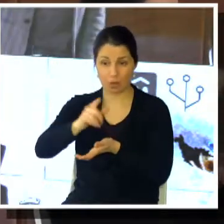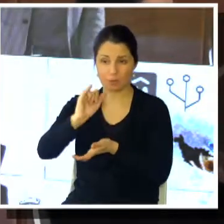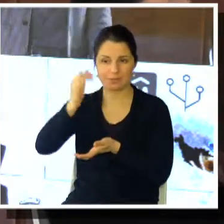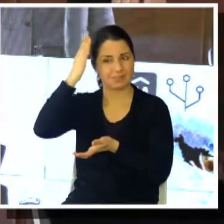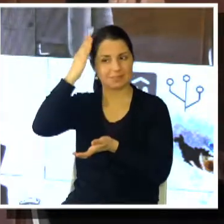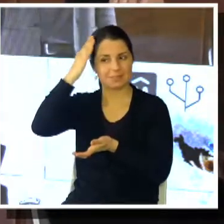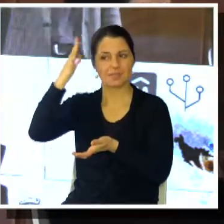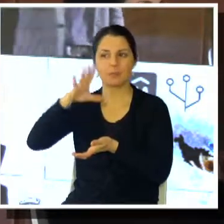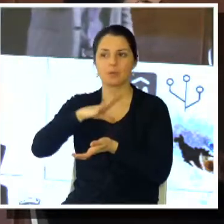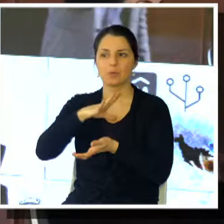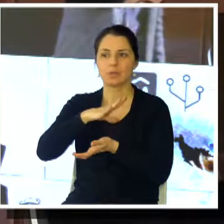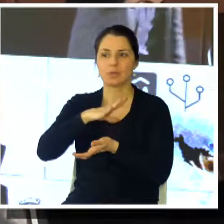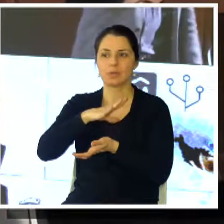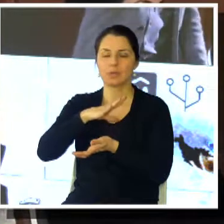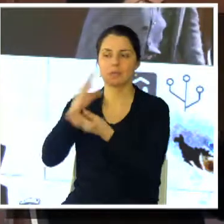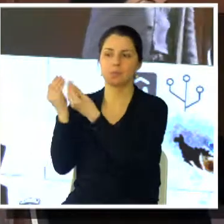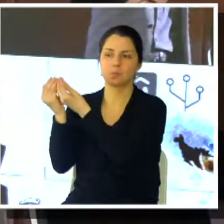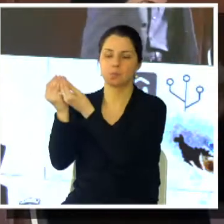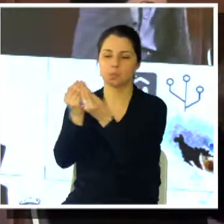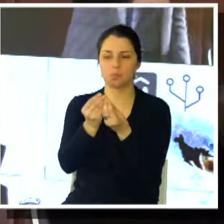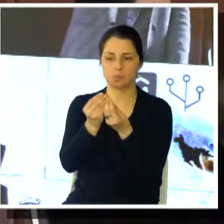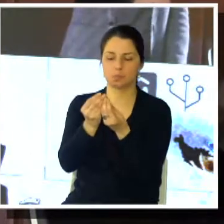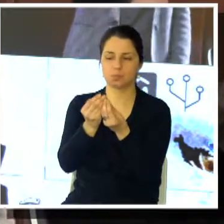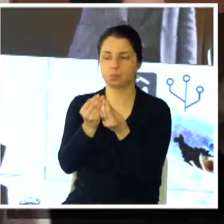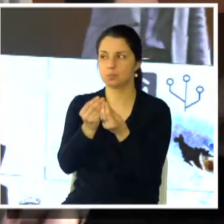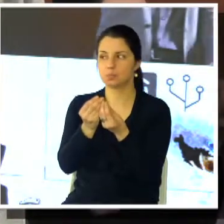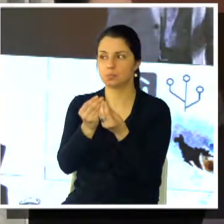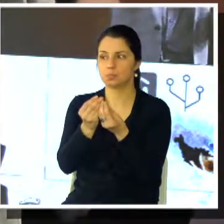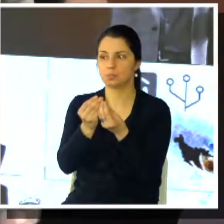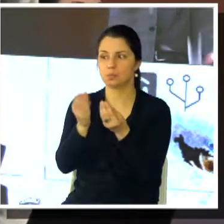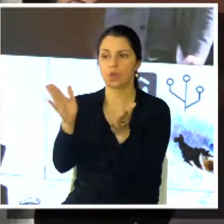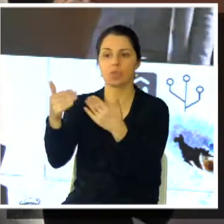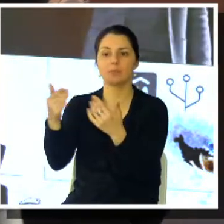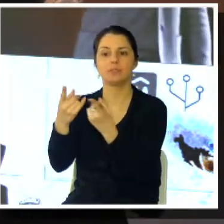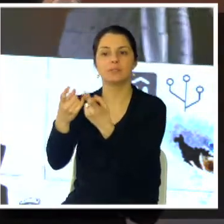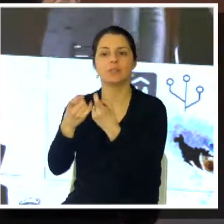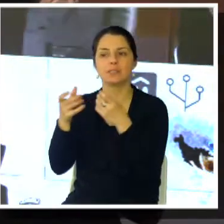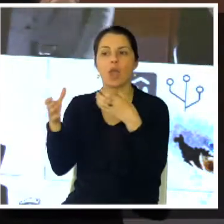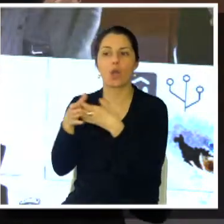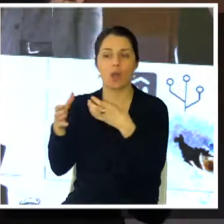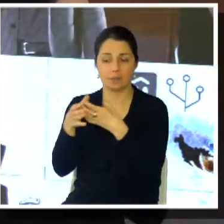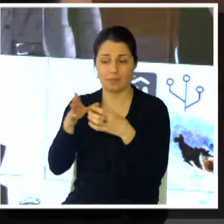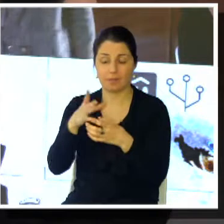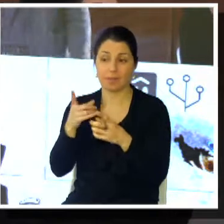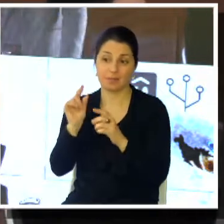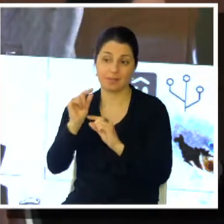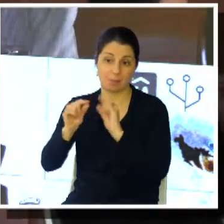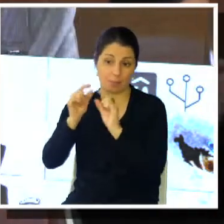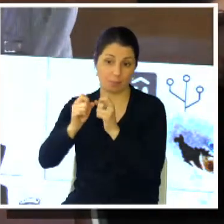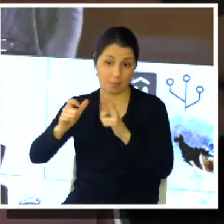hay muchos dispositivos que necesitan hoy conectividad y que va a haber muchos más. Por